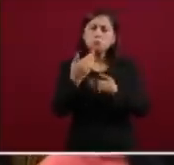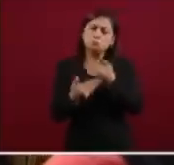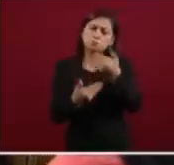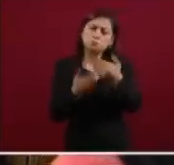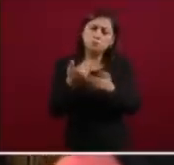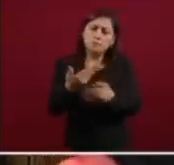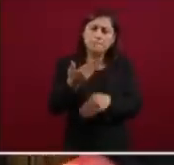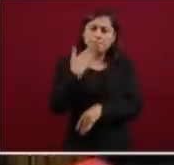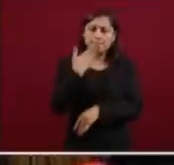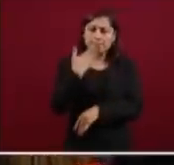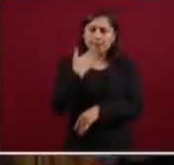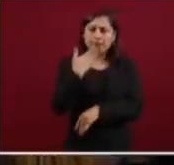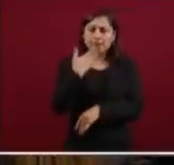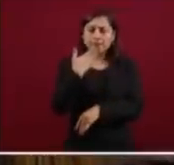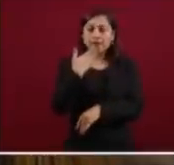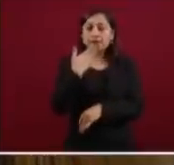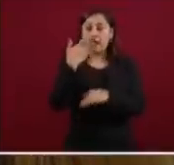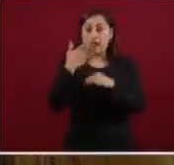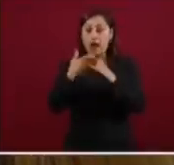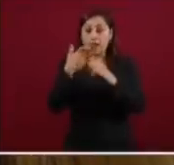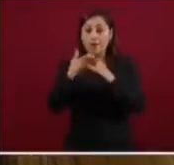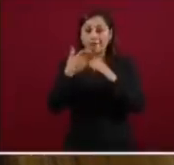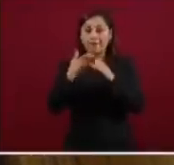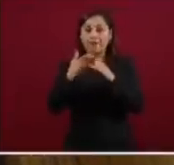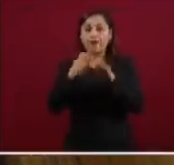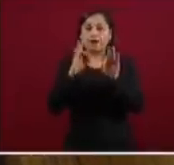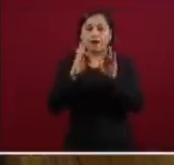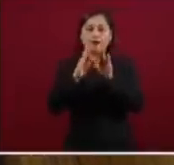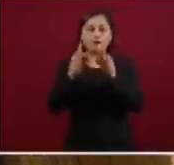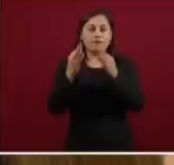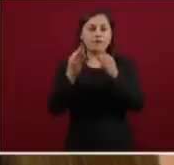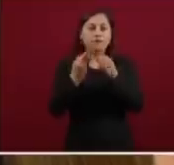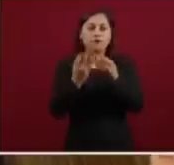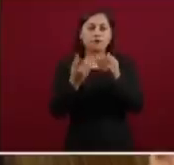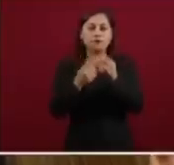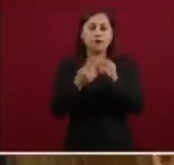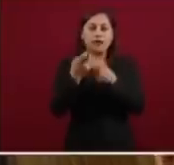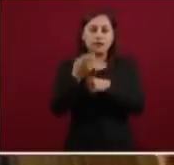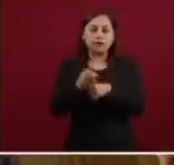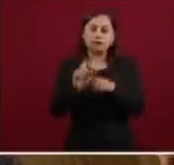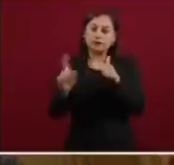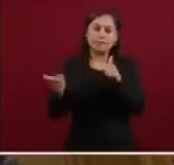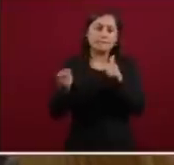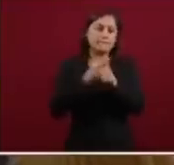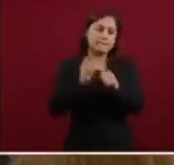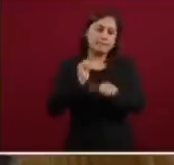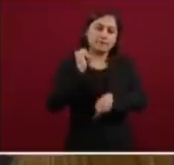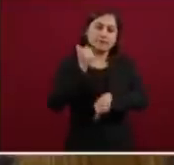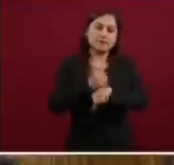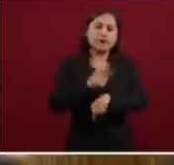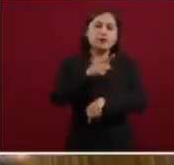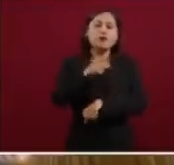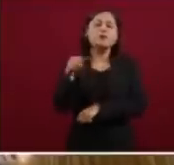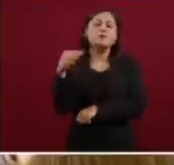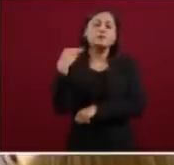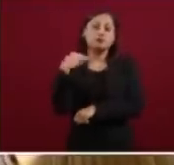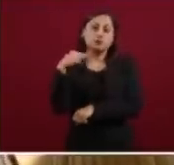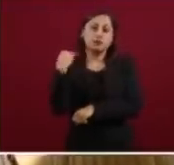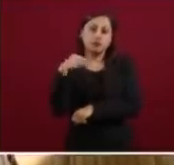ensayo es el estado de michoacán en el caso de educación